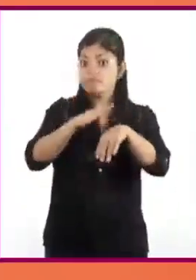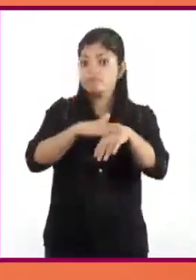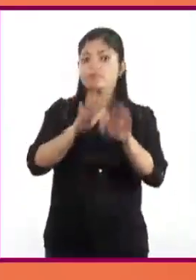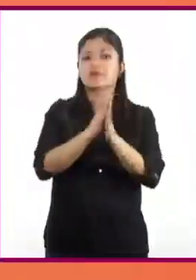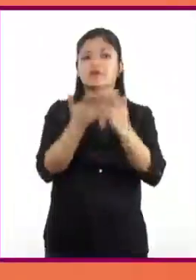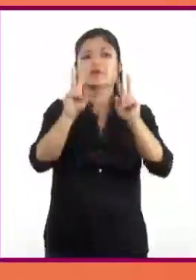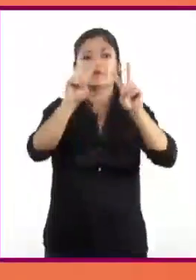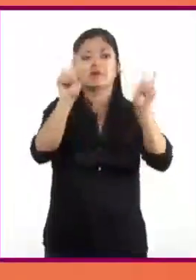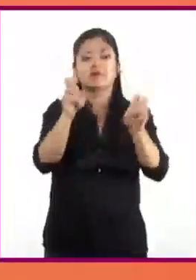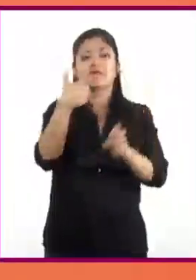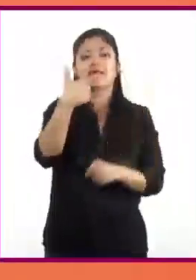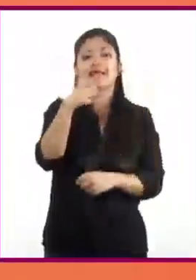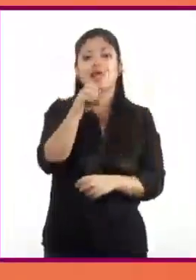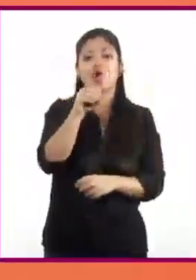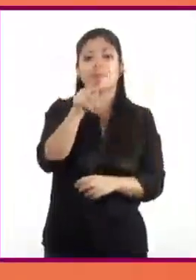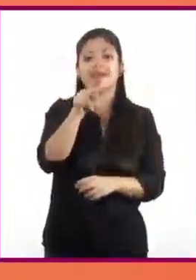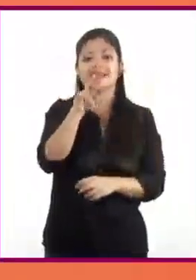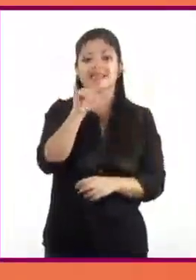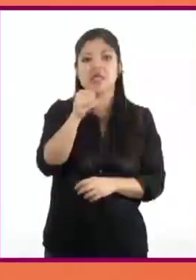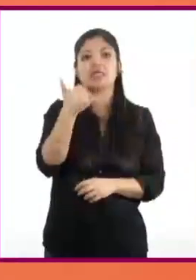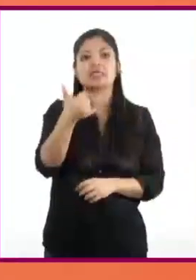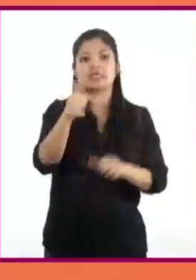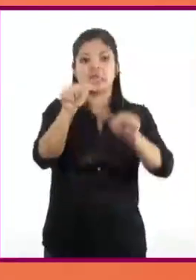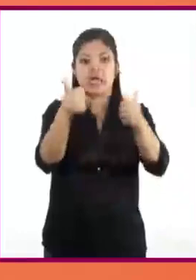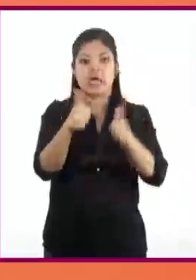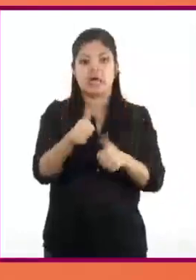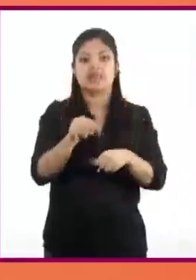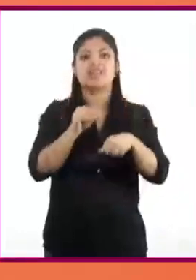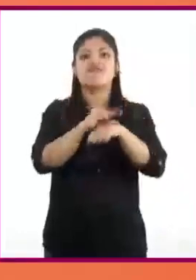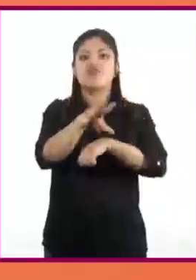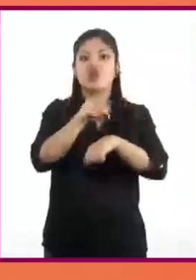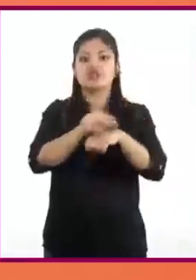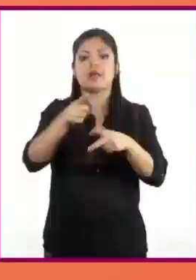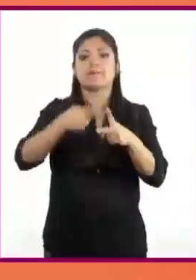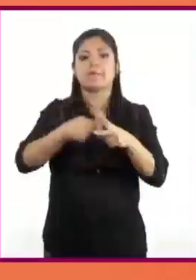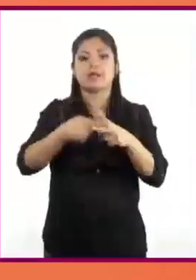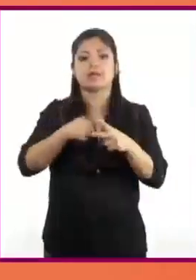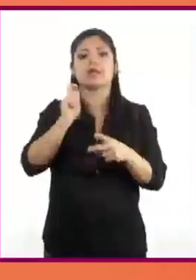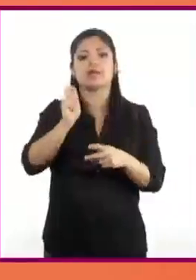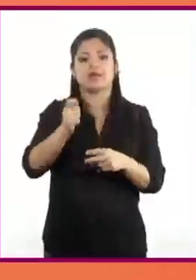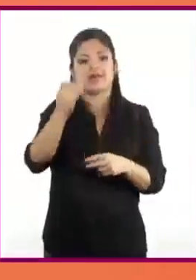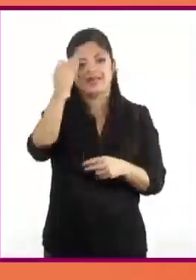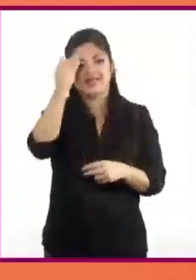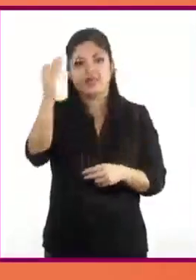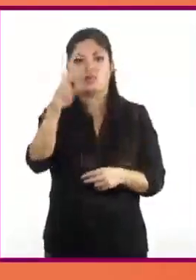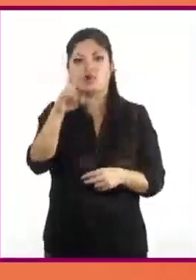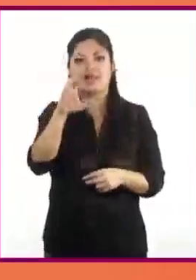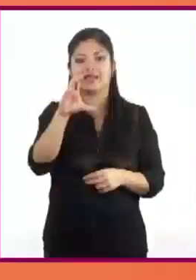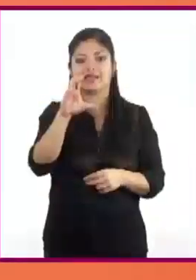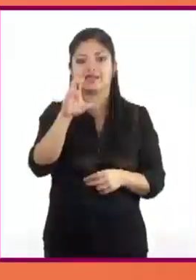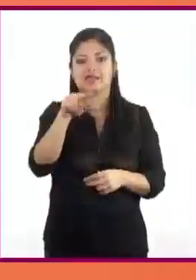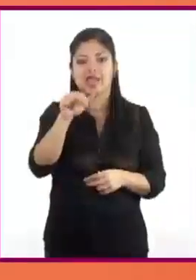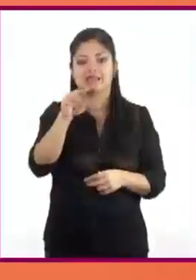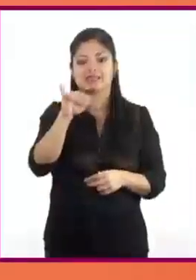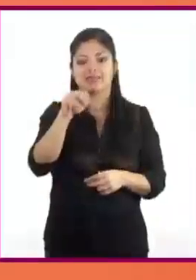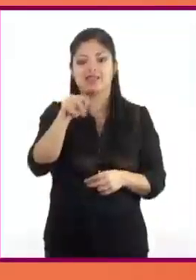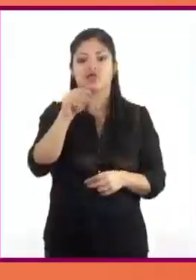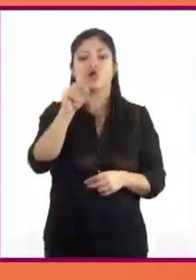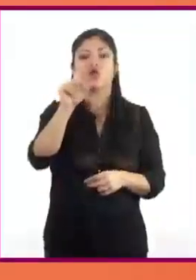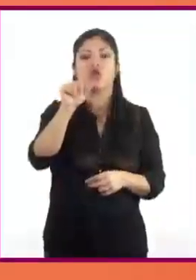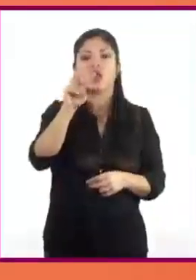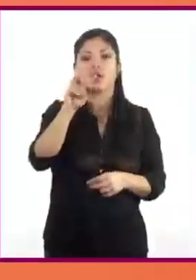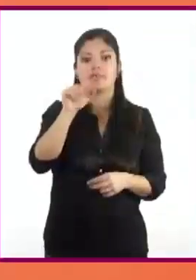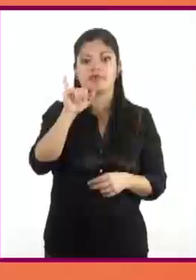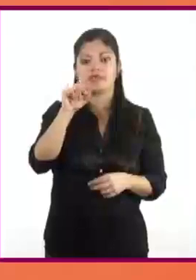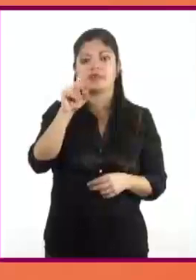libro titulado Geometría y Arte, Influencias Matemáticas durante el Renacimiento de David Wade, pues contiene